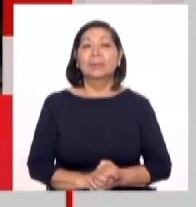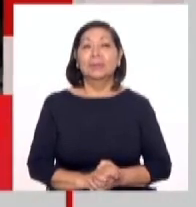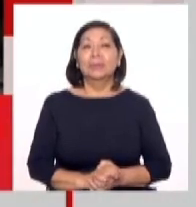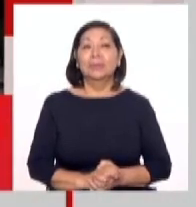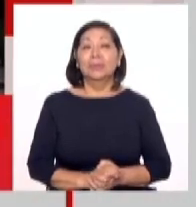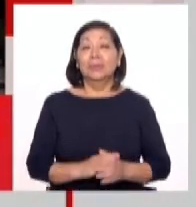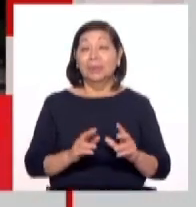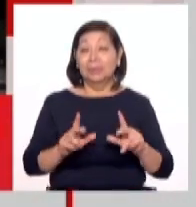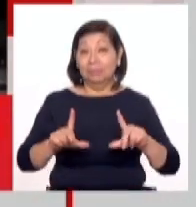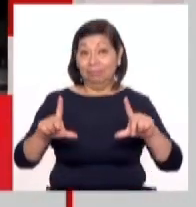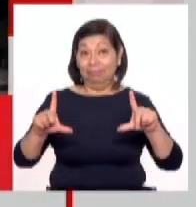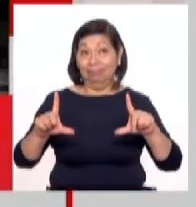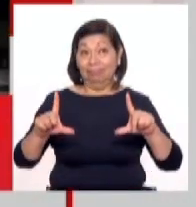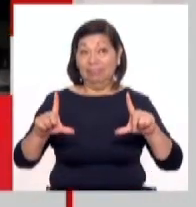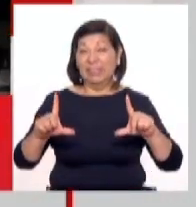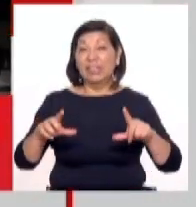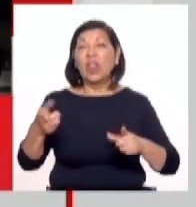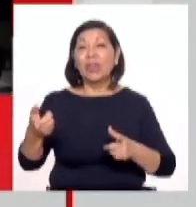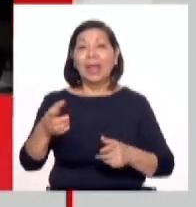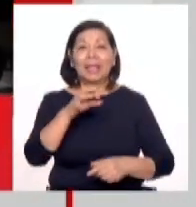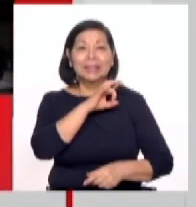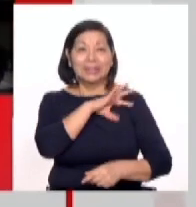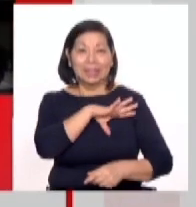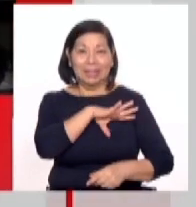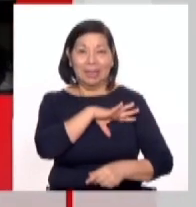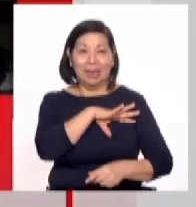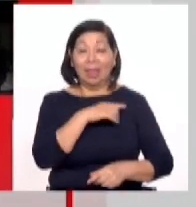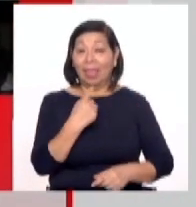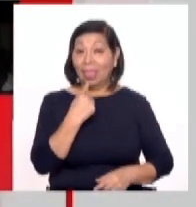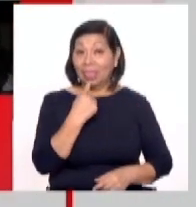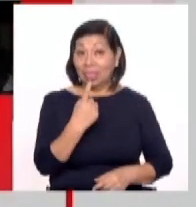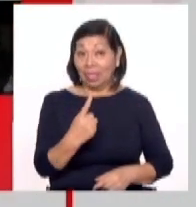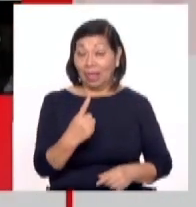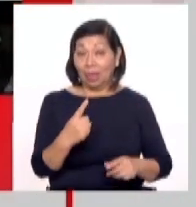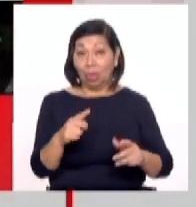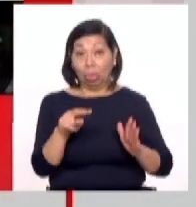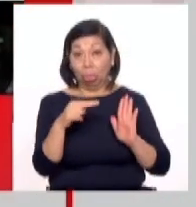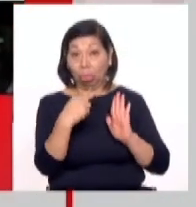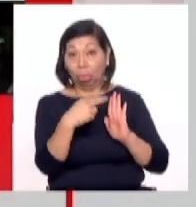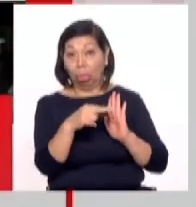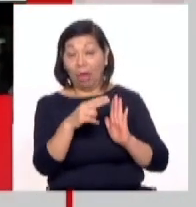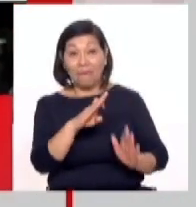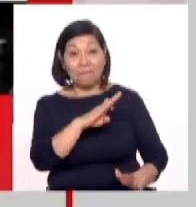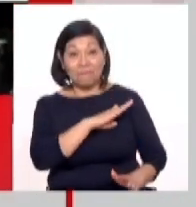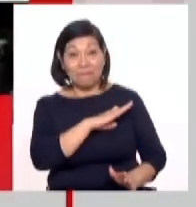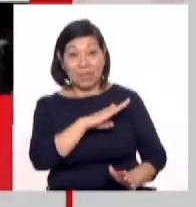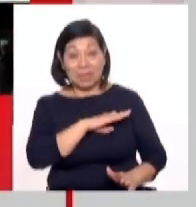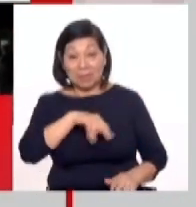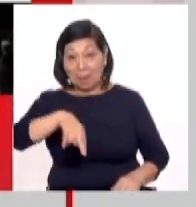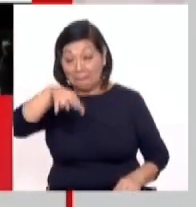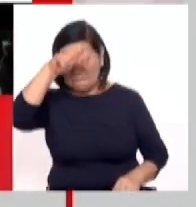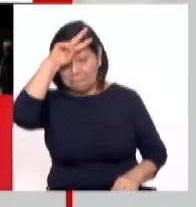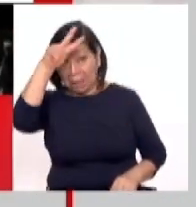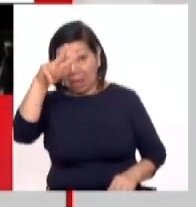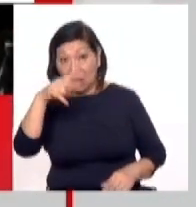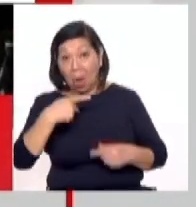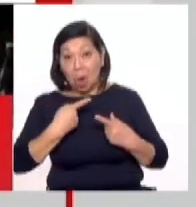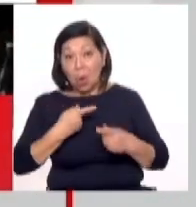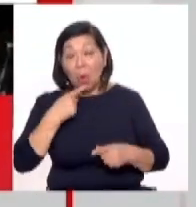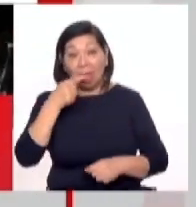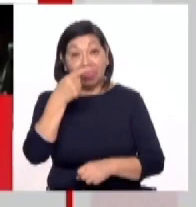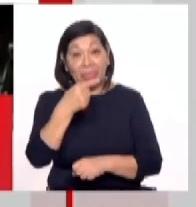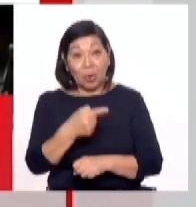el portal la tercera de chile dedica dos reseñas en una se lee la fiscal general de Perú anuncia